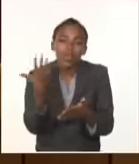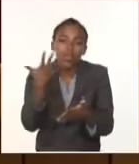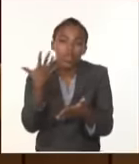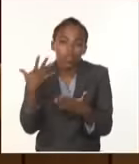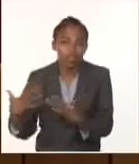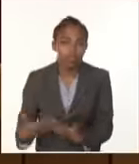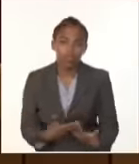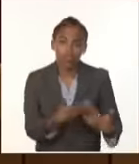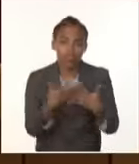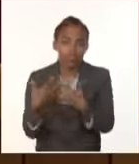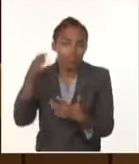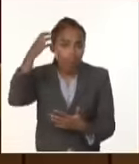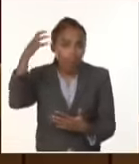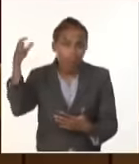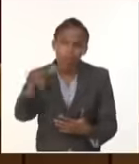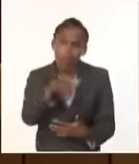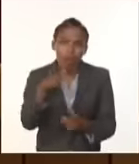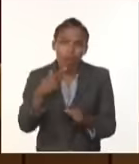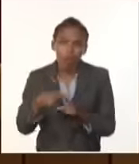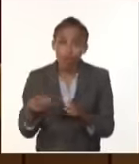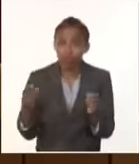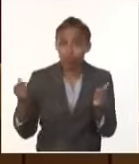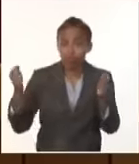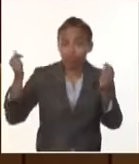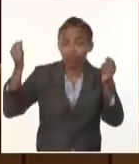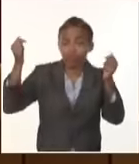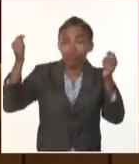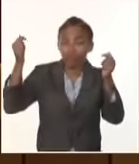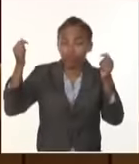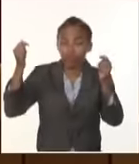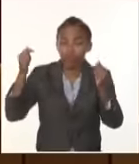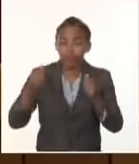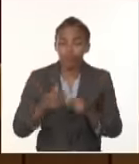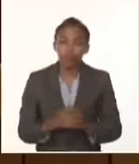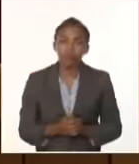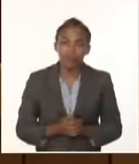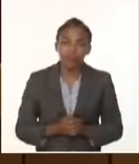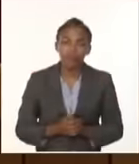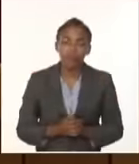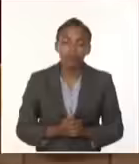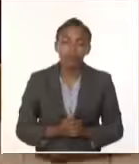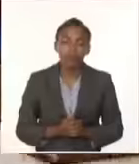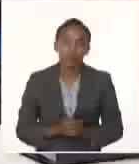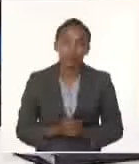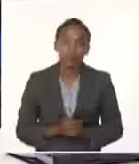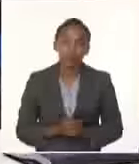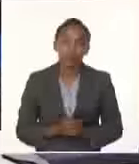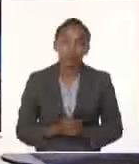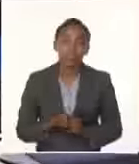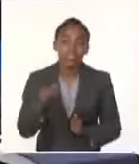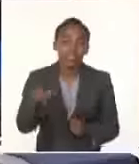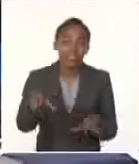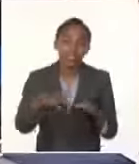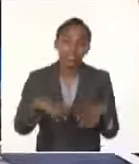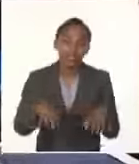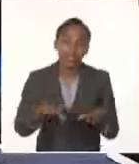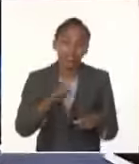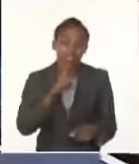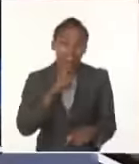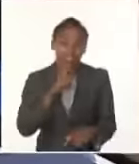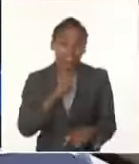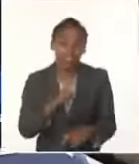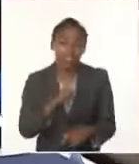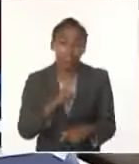y de otros gobiernos poderosos aliados del sionismo. En ese escenario complejo, el cual he descrito